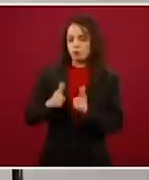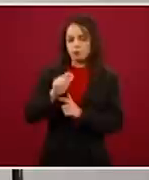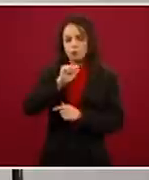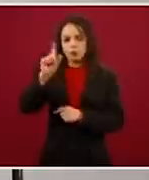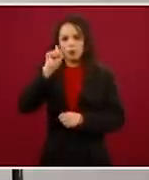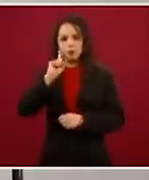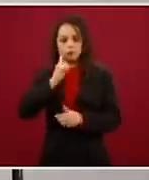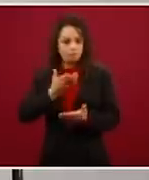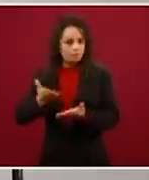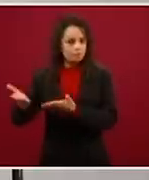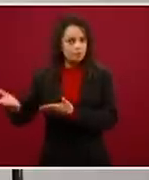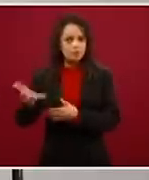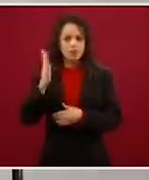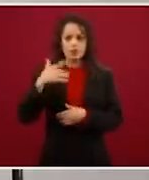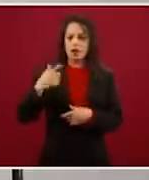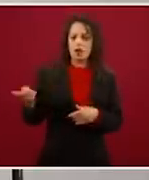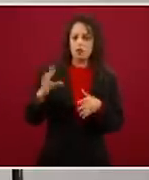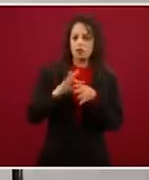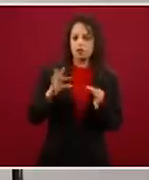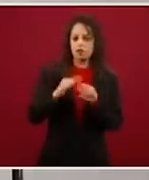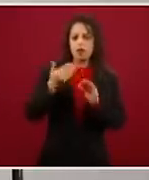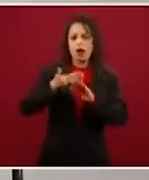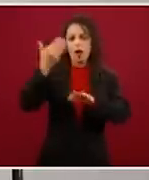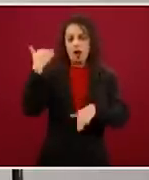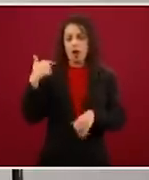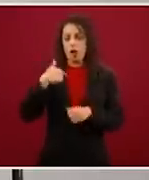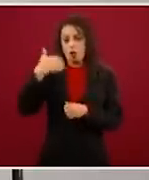Ya lo expliqué, fui jefe de gobierno.